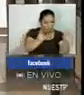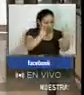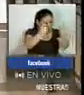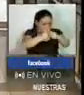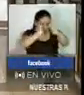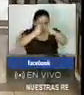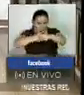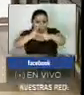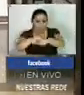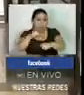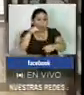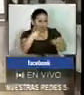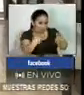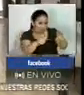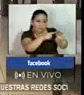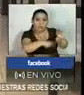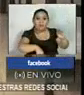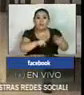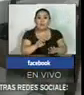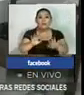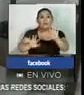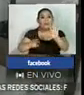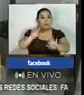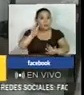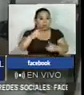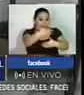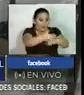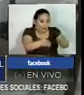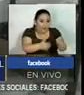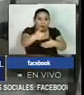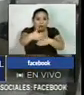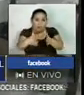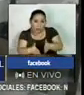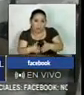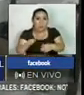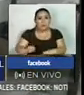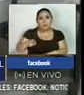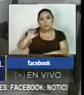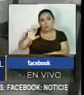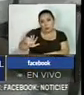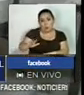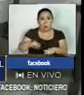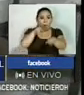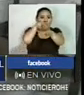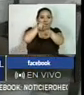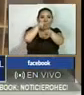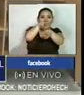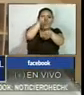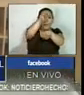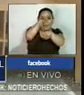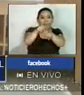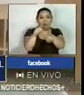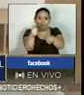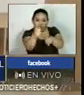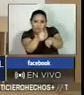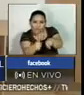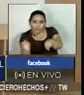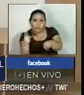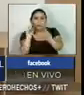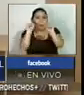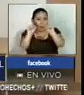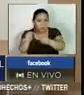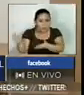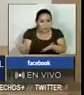y ahora el inmueble cuenta con 17 habitaciones, con cinco o nueve camarotes cada uno, con capacidad para